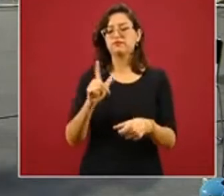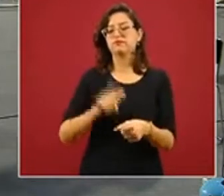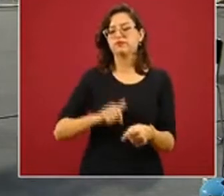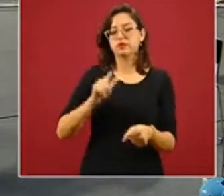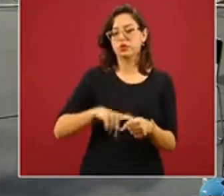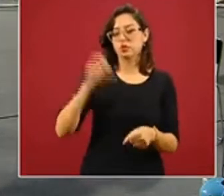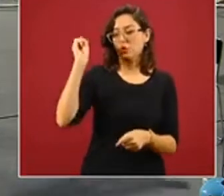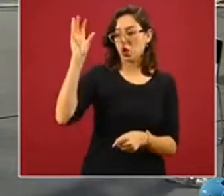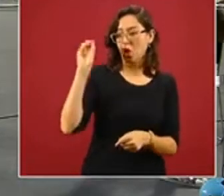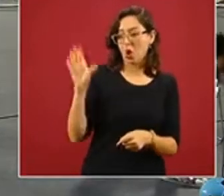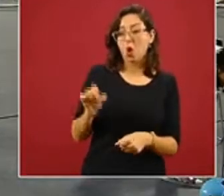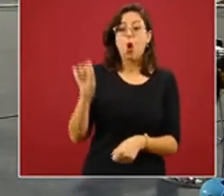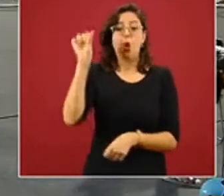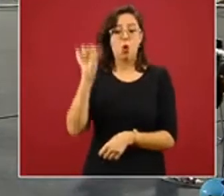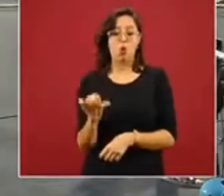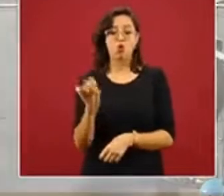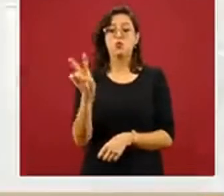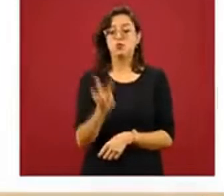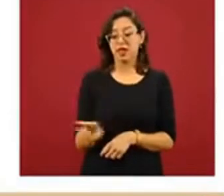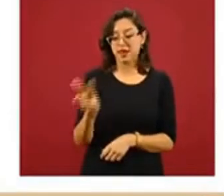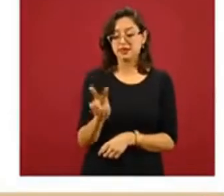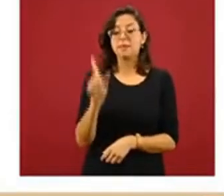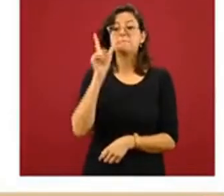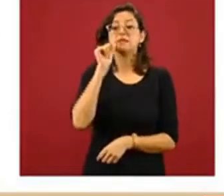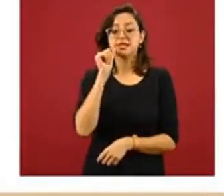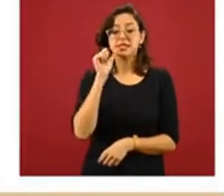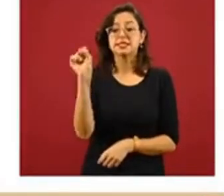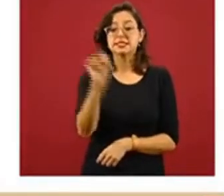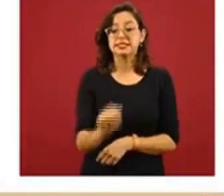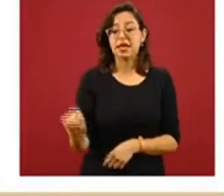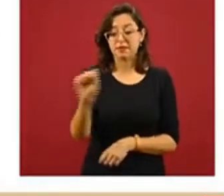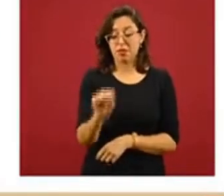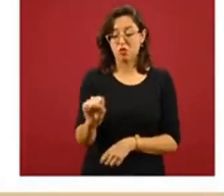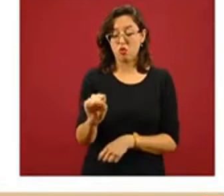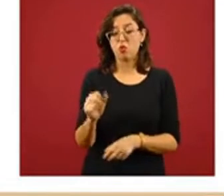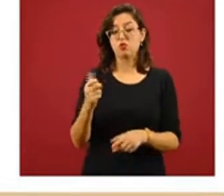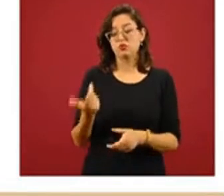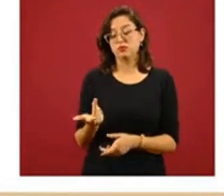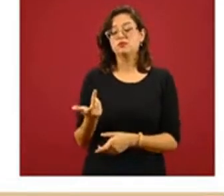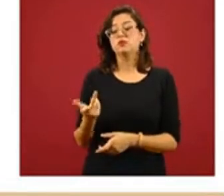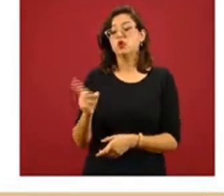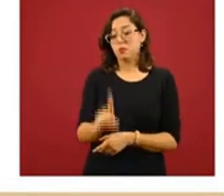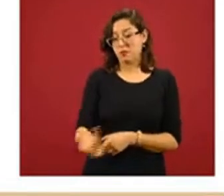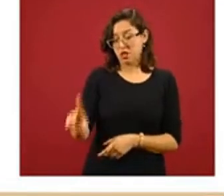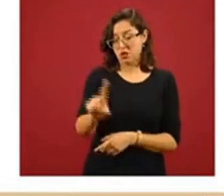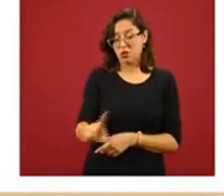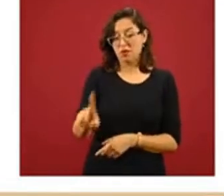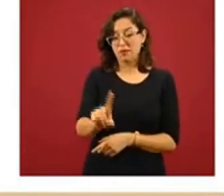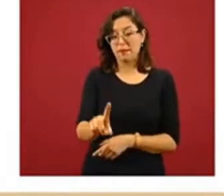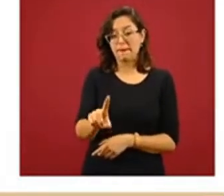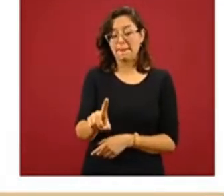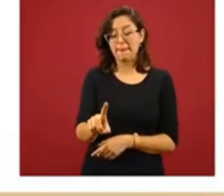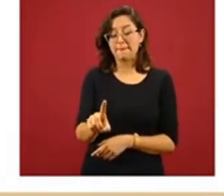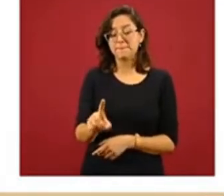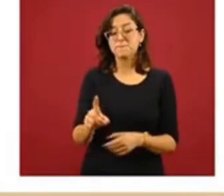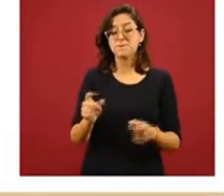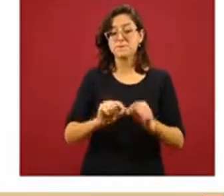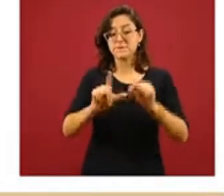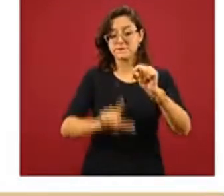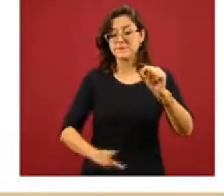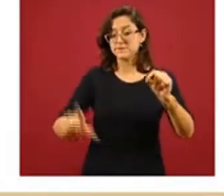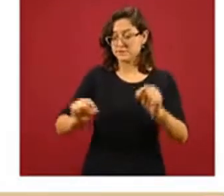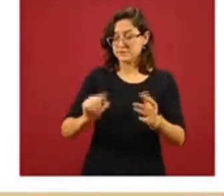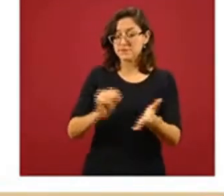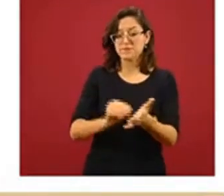todavía para el día de hoy, mañana y pasado, es decir, hasta el domingo, este semáforo, este mapa está vigente, es